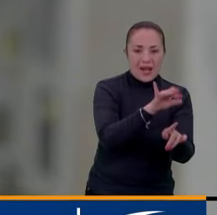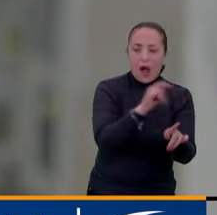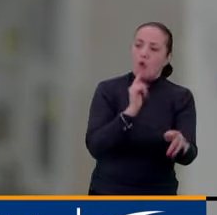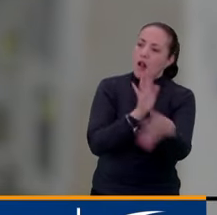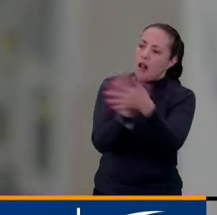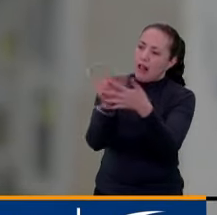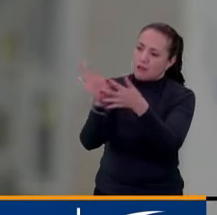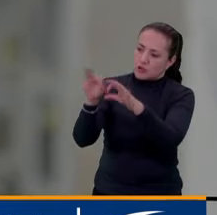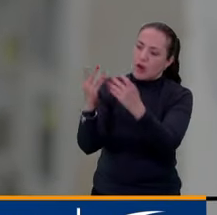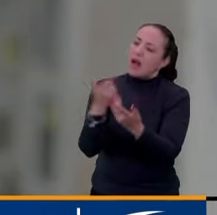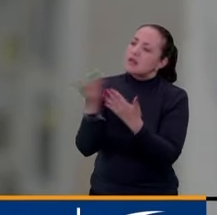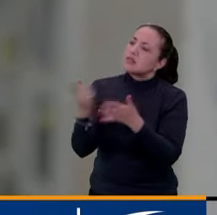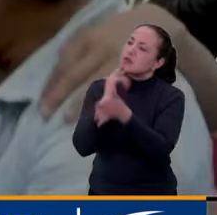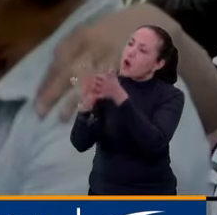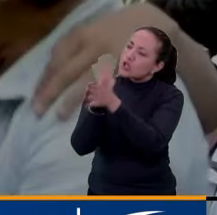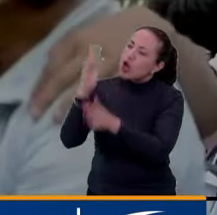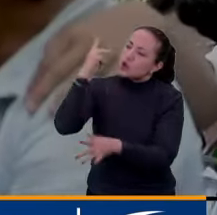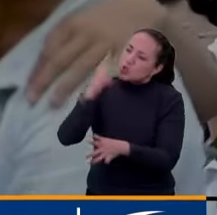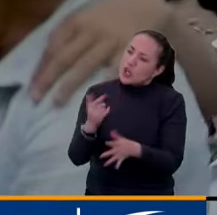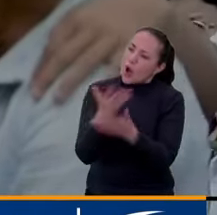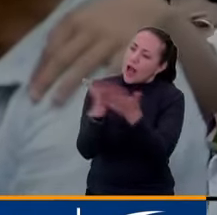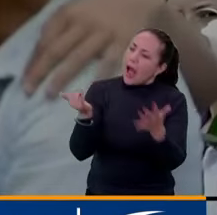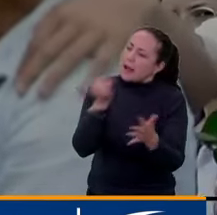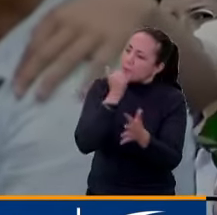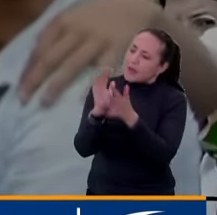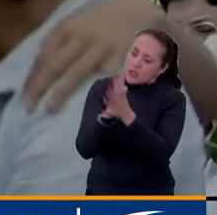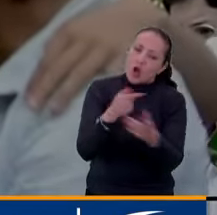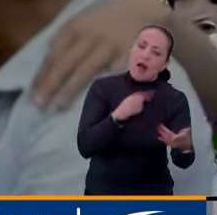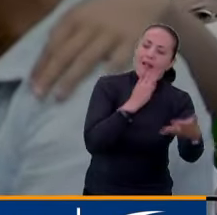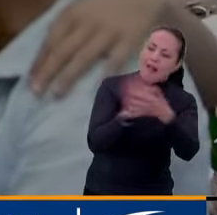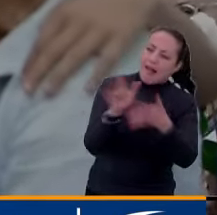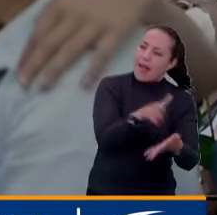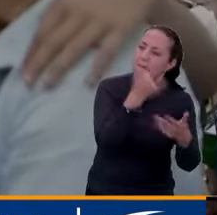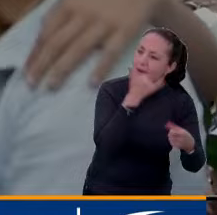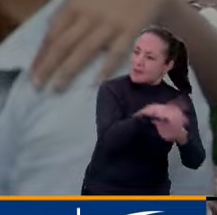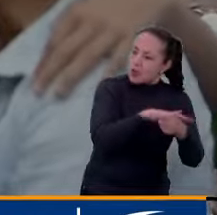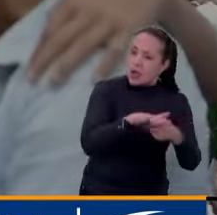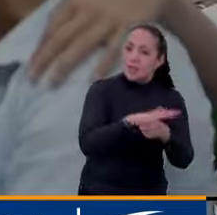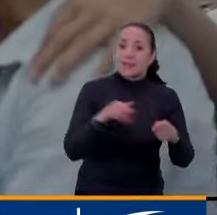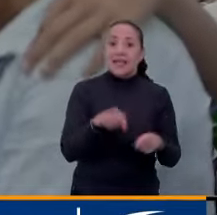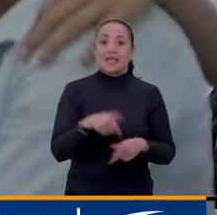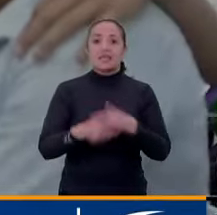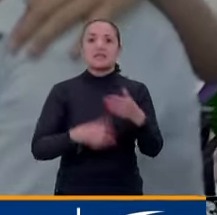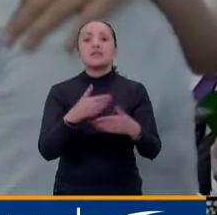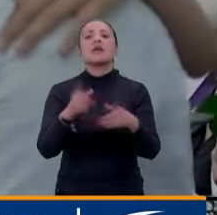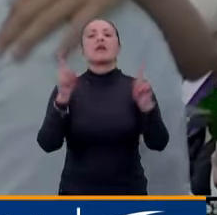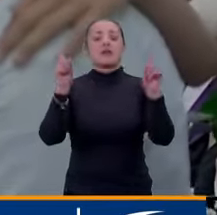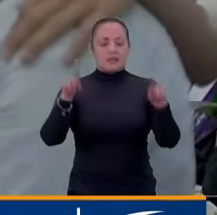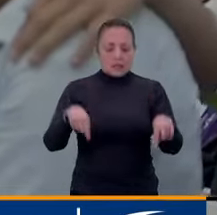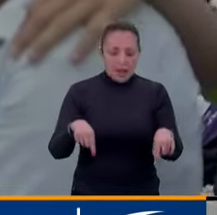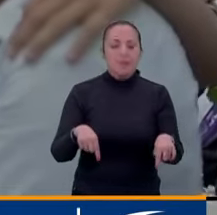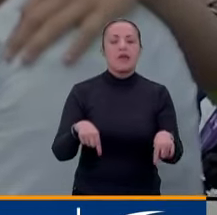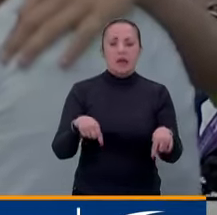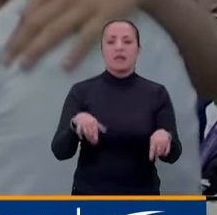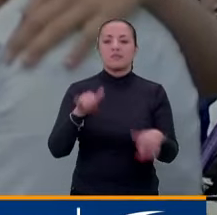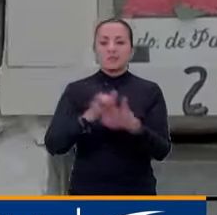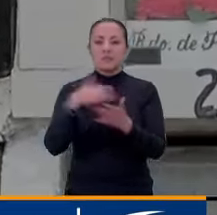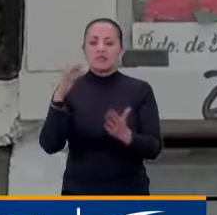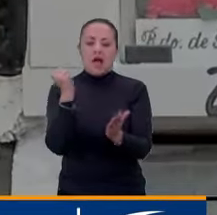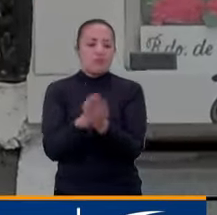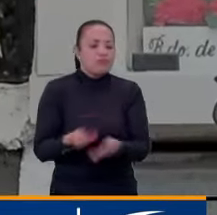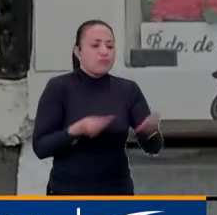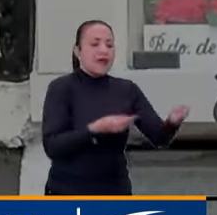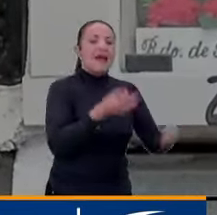sucedido escuchar su historia en el marco de este trámite también se radicaron algunas denuncias ante la jep contra